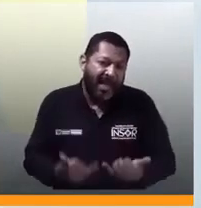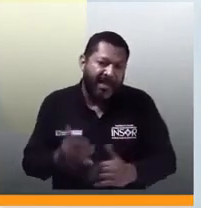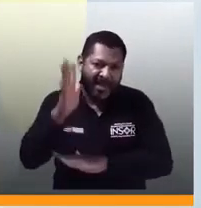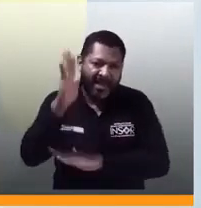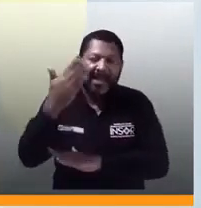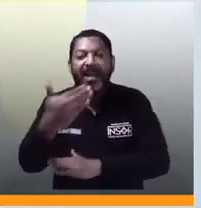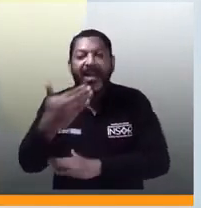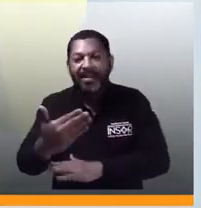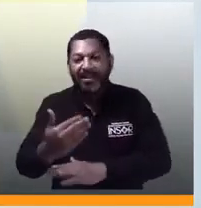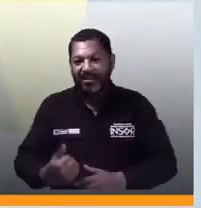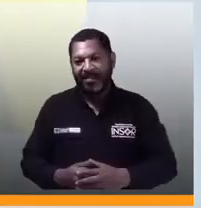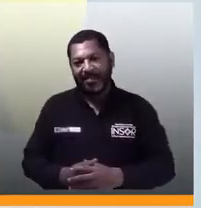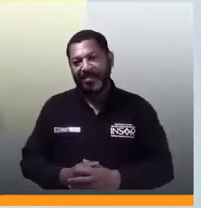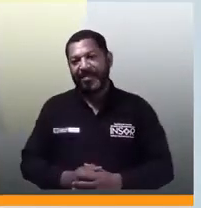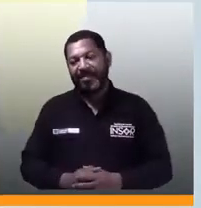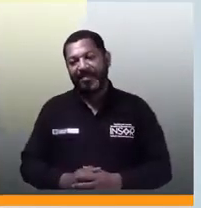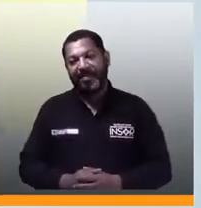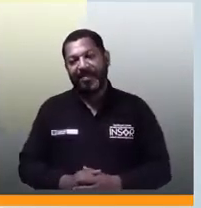Muchas gracias.